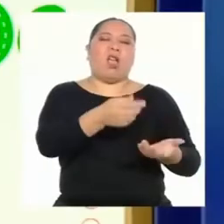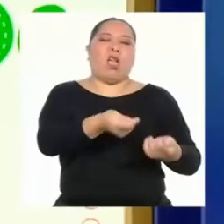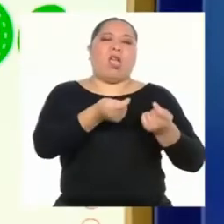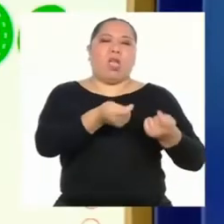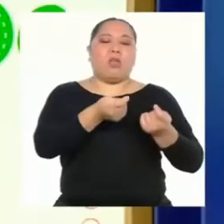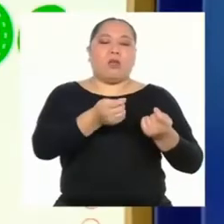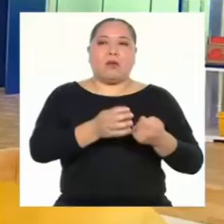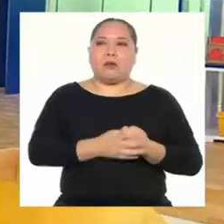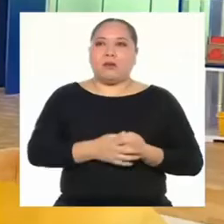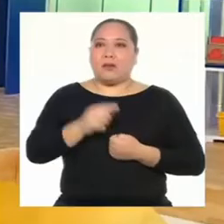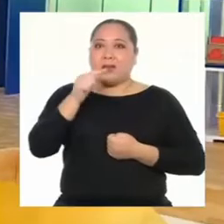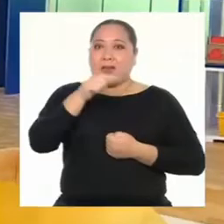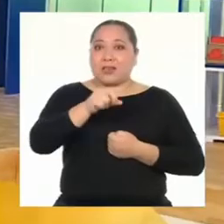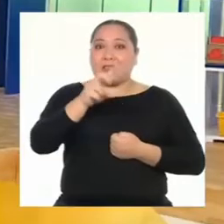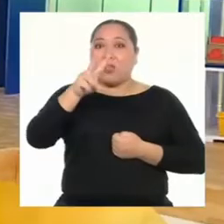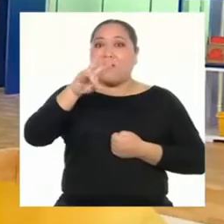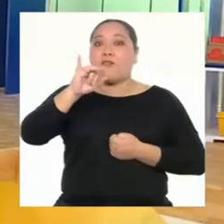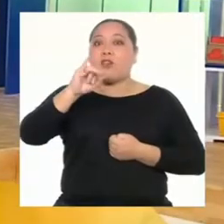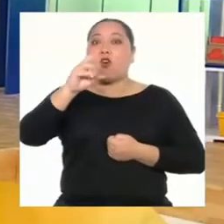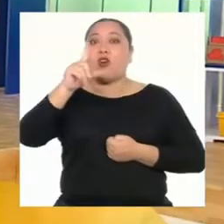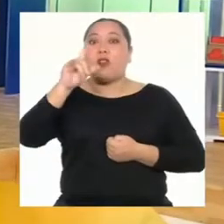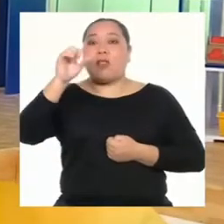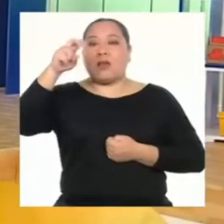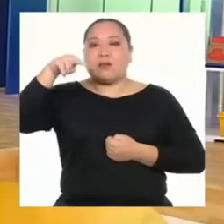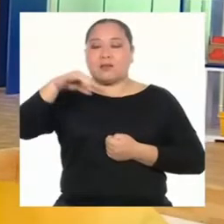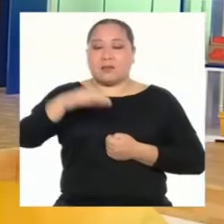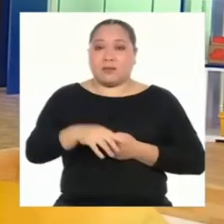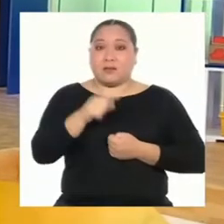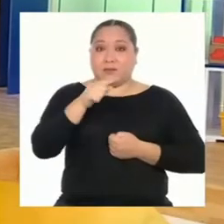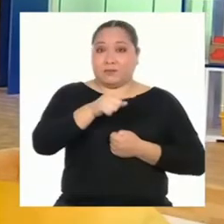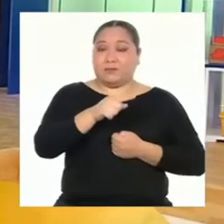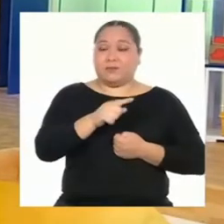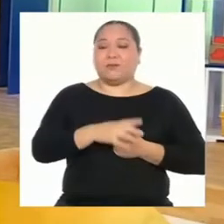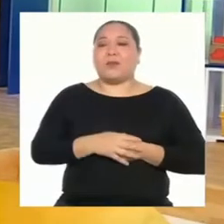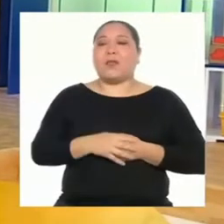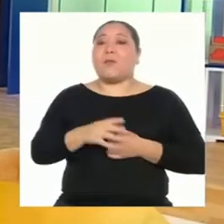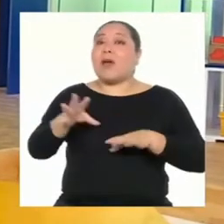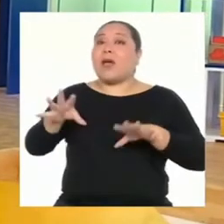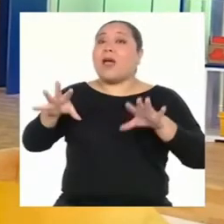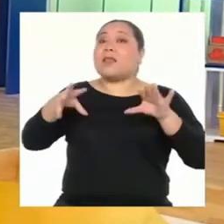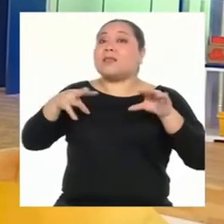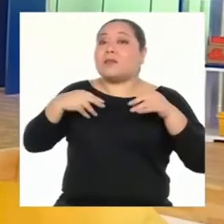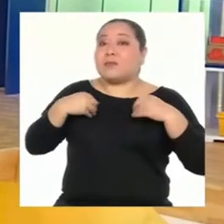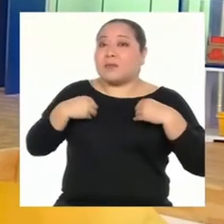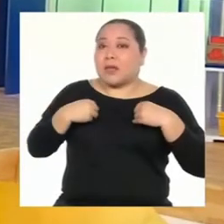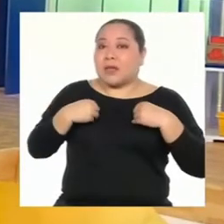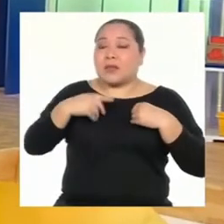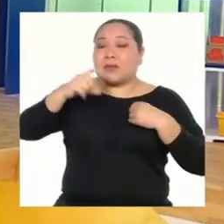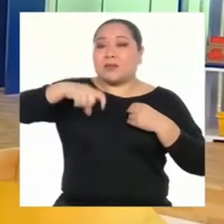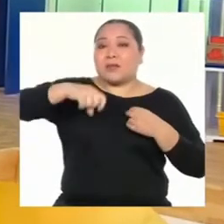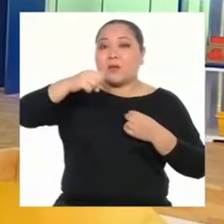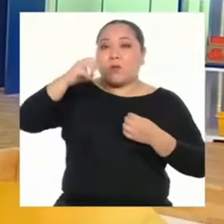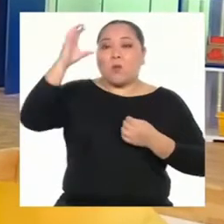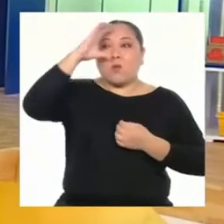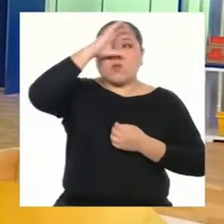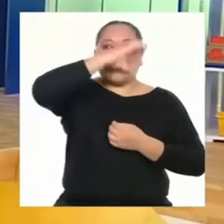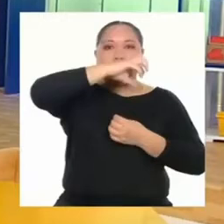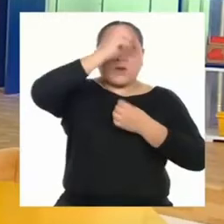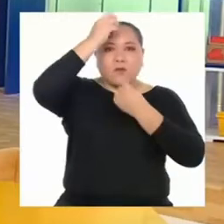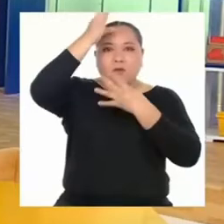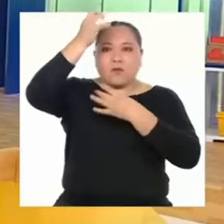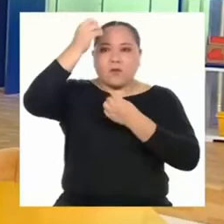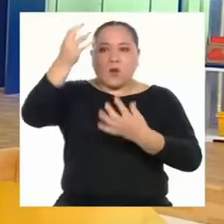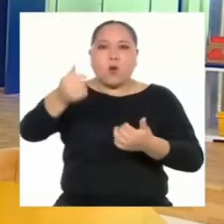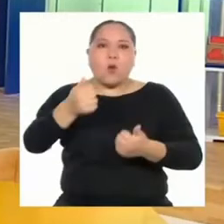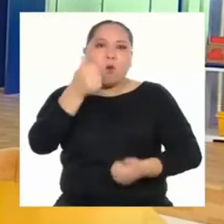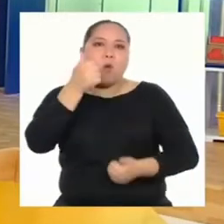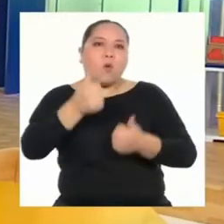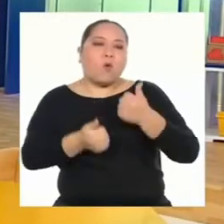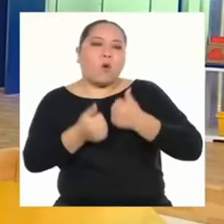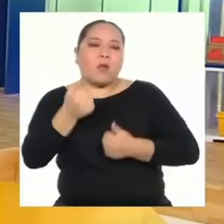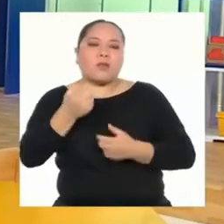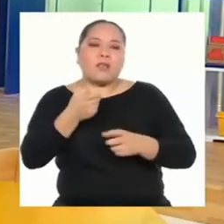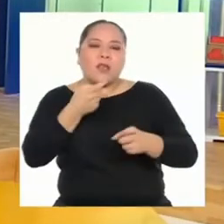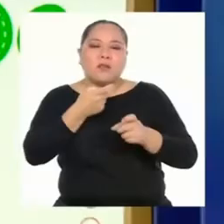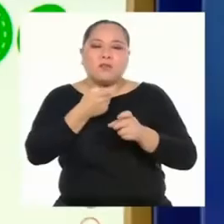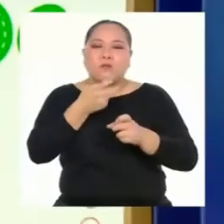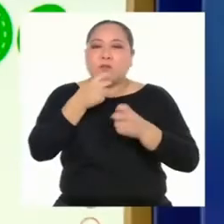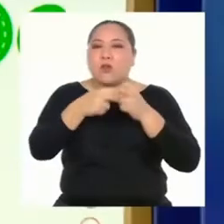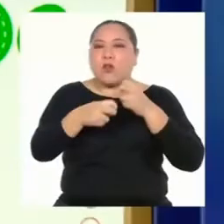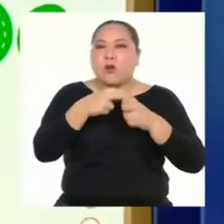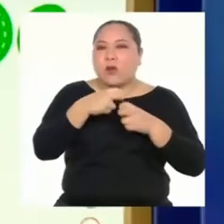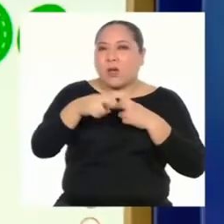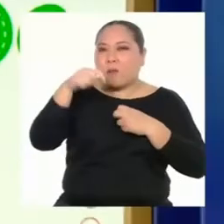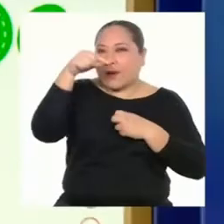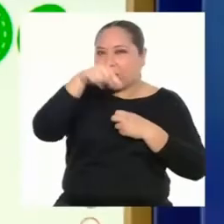¡Por supuesto! Para dar nuestro consentimiento debemos primero informarnos sobre las repercusiones de esa